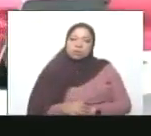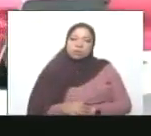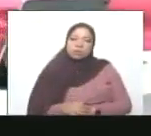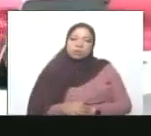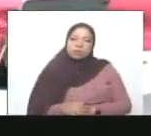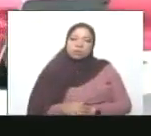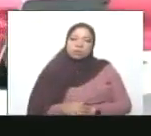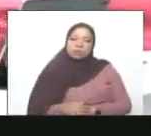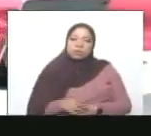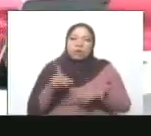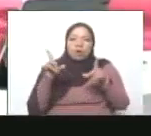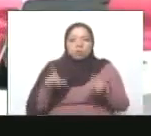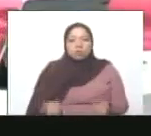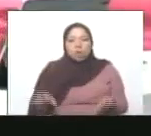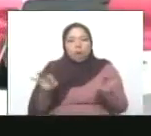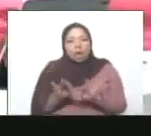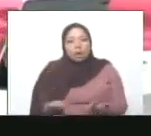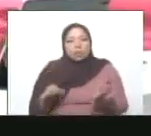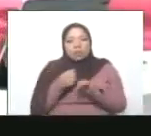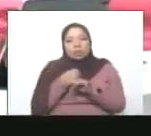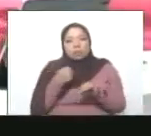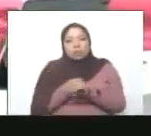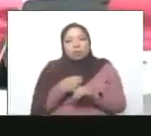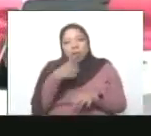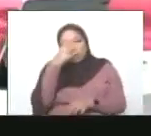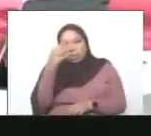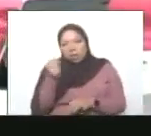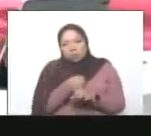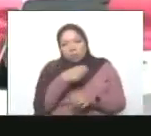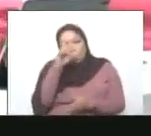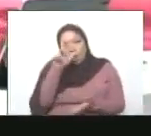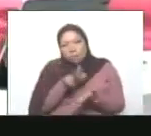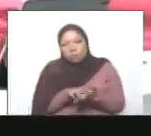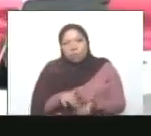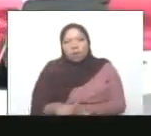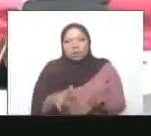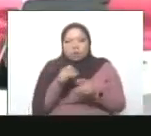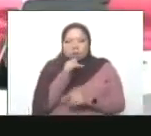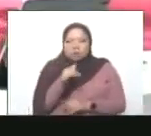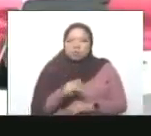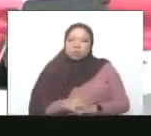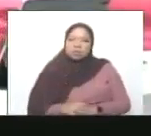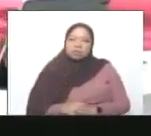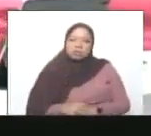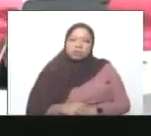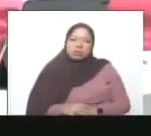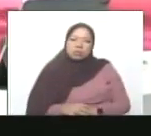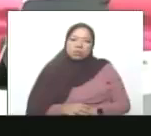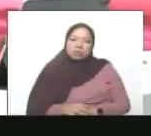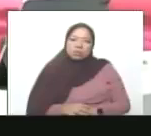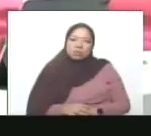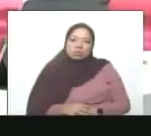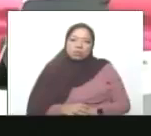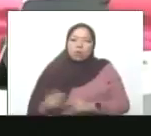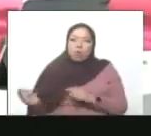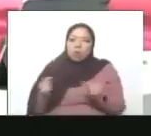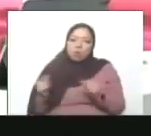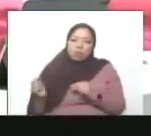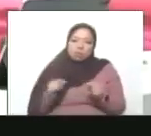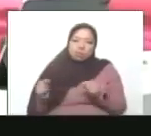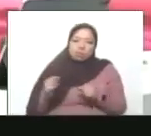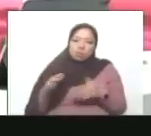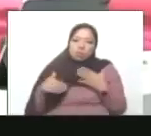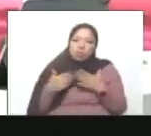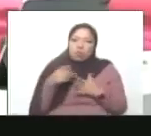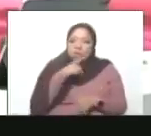Porque lo está aprobando soy yo, no Castro Soteldo. Entendido. Yo lo estoy aprobando. Me da las cifras en mano a mí, lo coordinamos y traemos